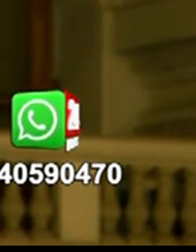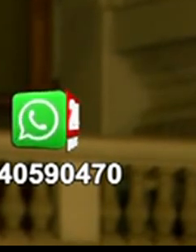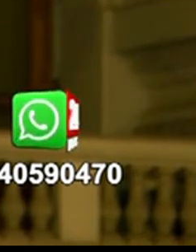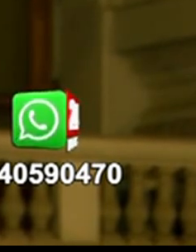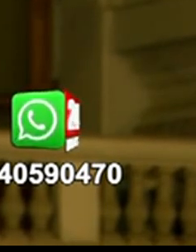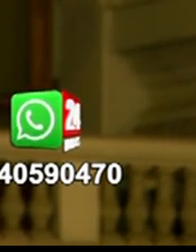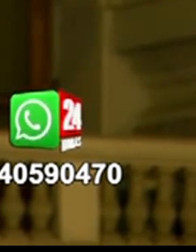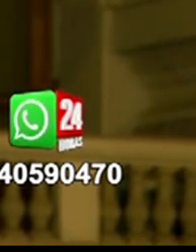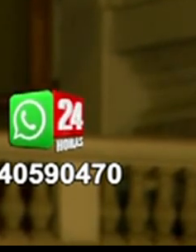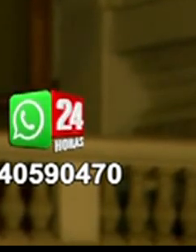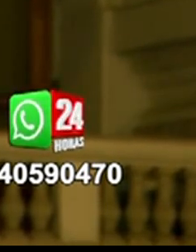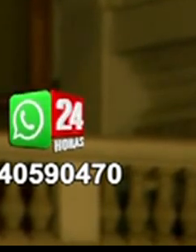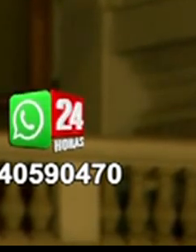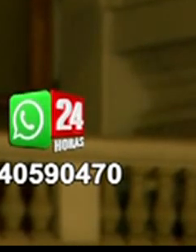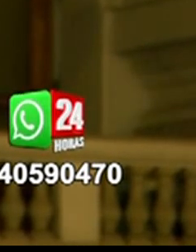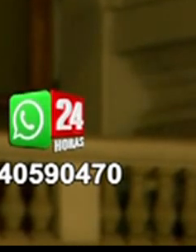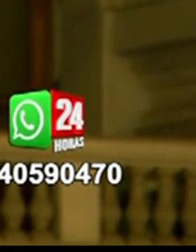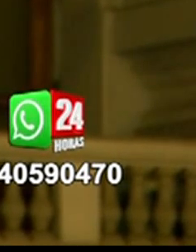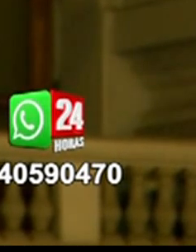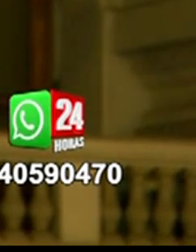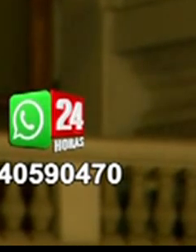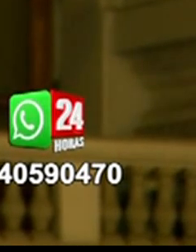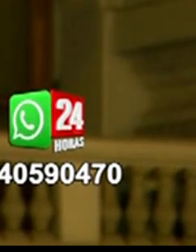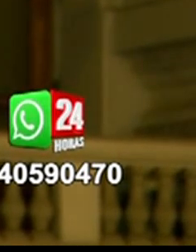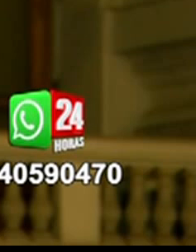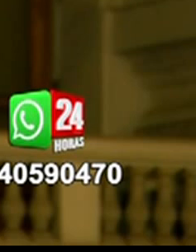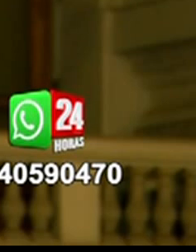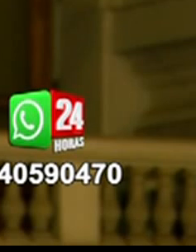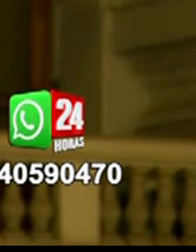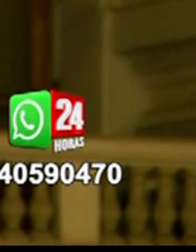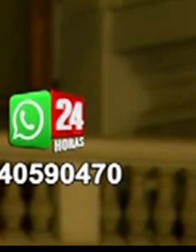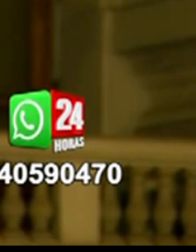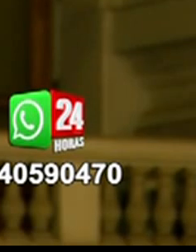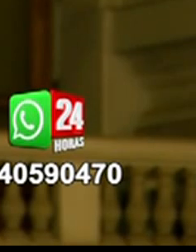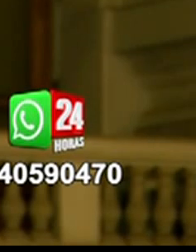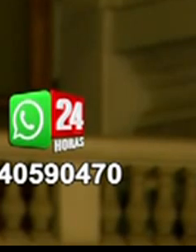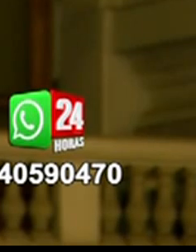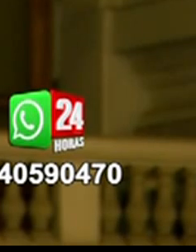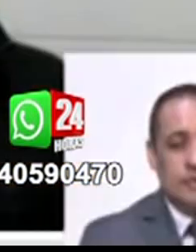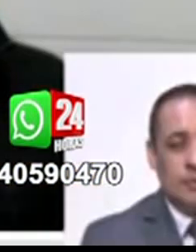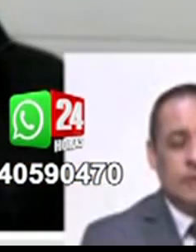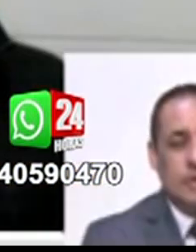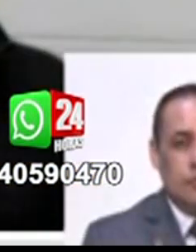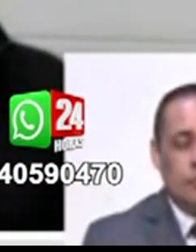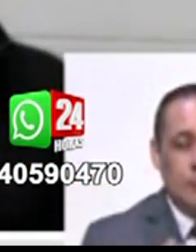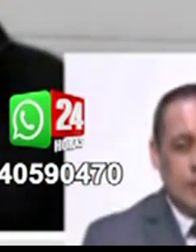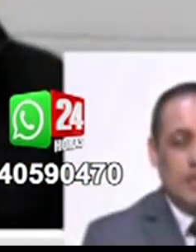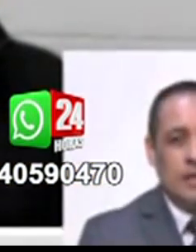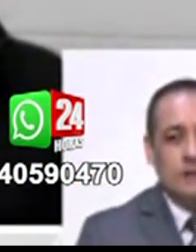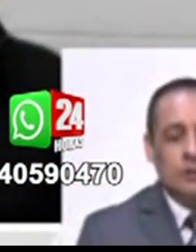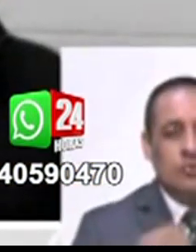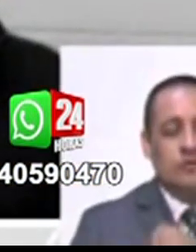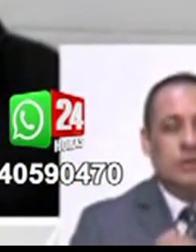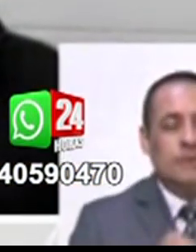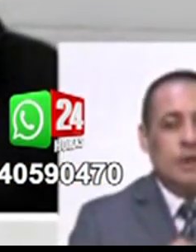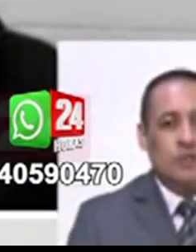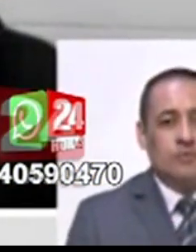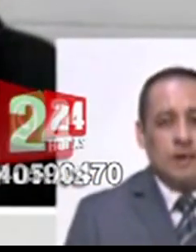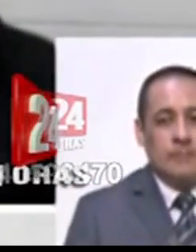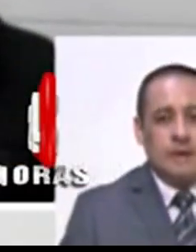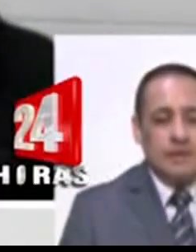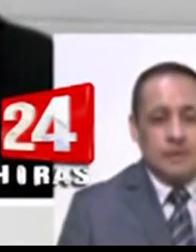convicción para que lo dicho hoy tenga validez. De lo contrario, va a quedar en eso, en dichos. Al ser consultado por